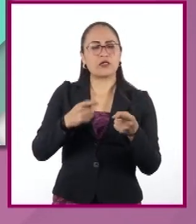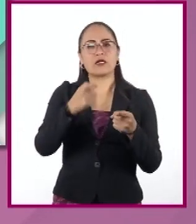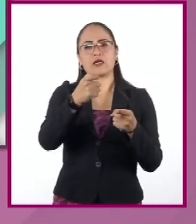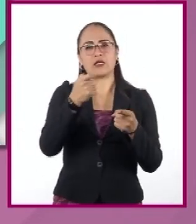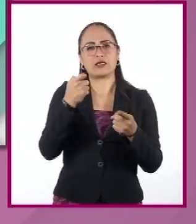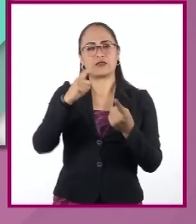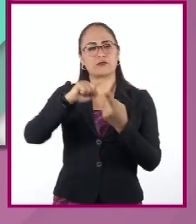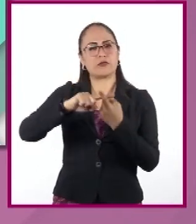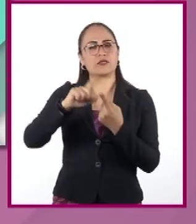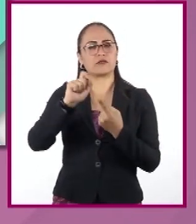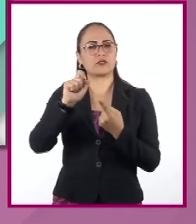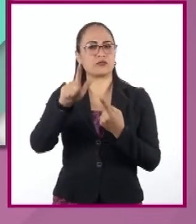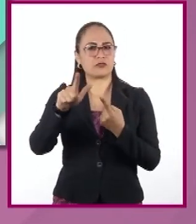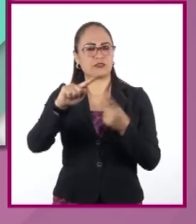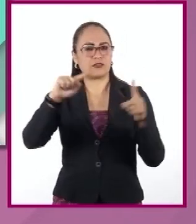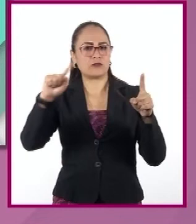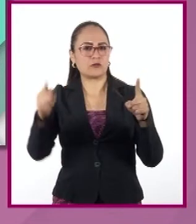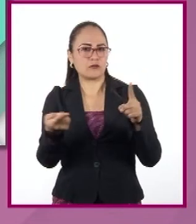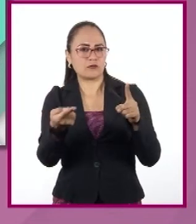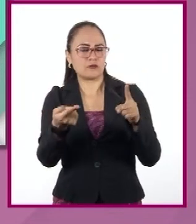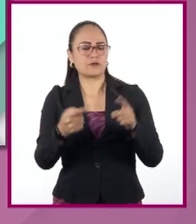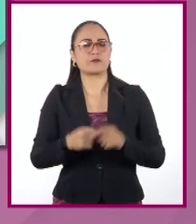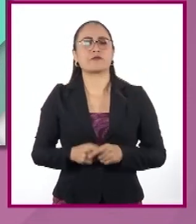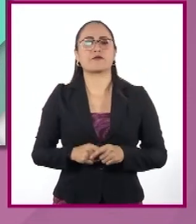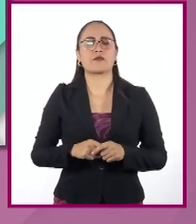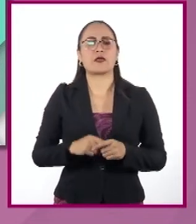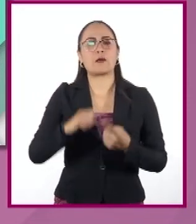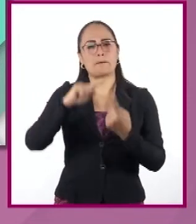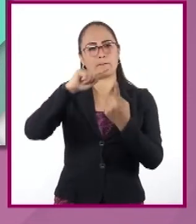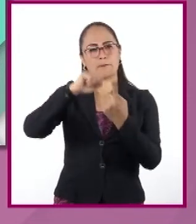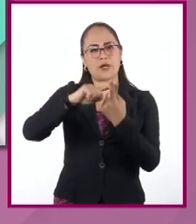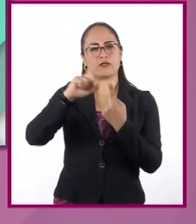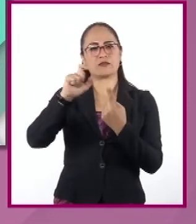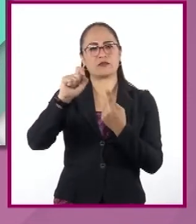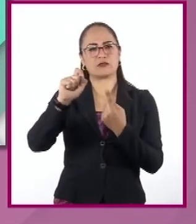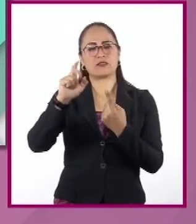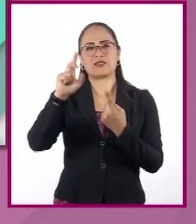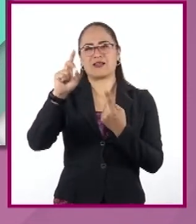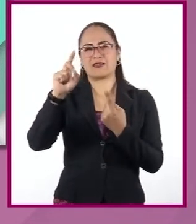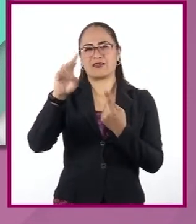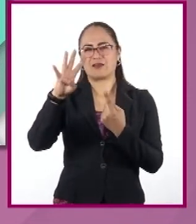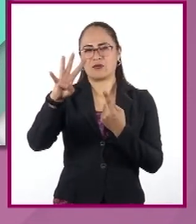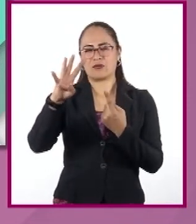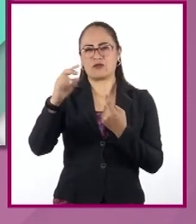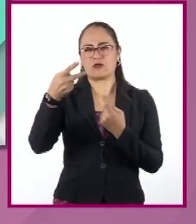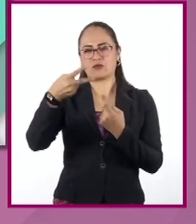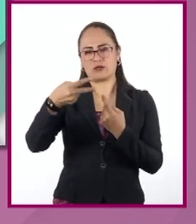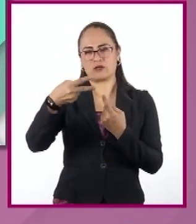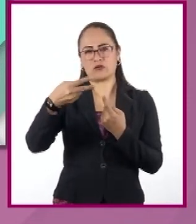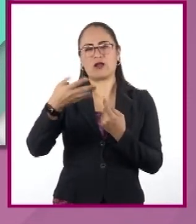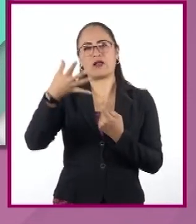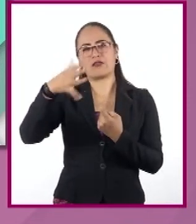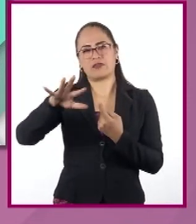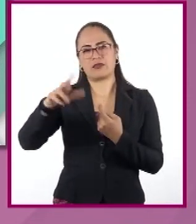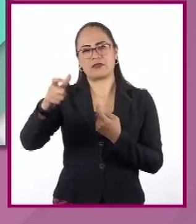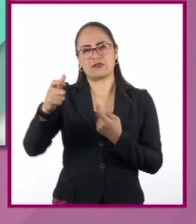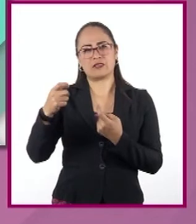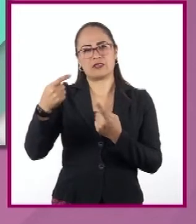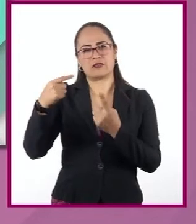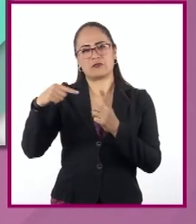más 27, cerramos paréntesis, más 34, igual a 10x menos 3.